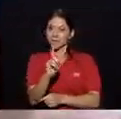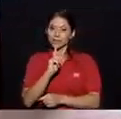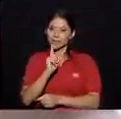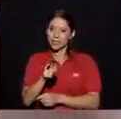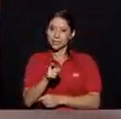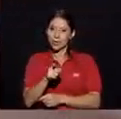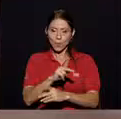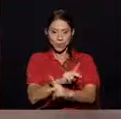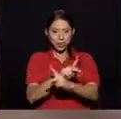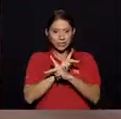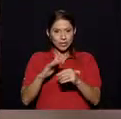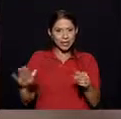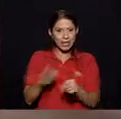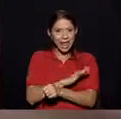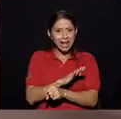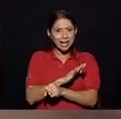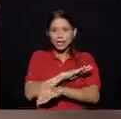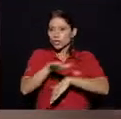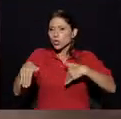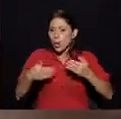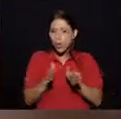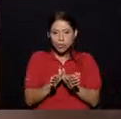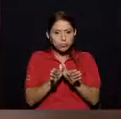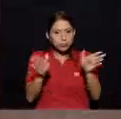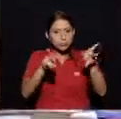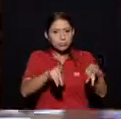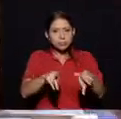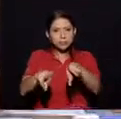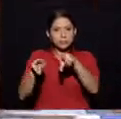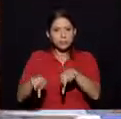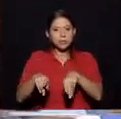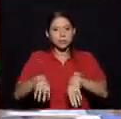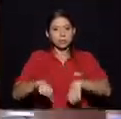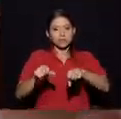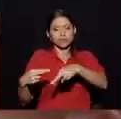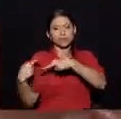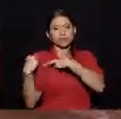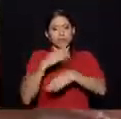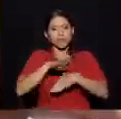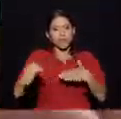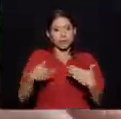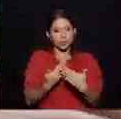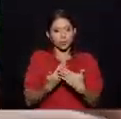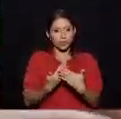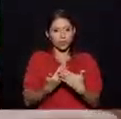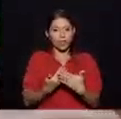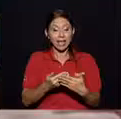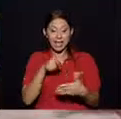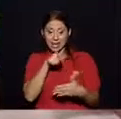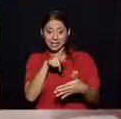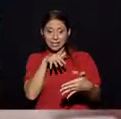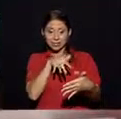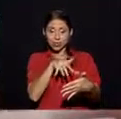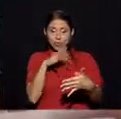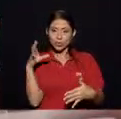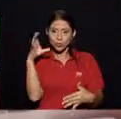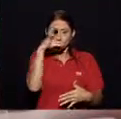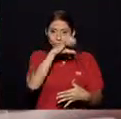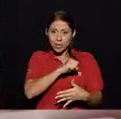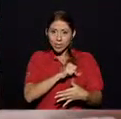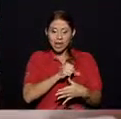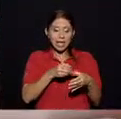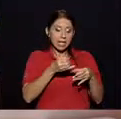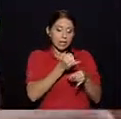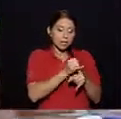la violencia no es solamente un acto, digamos, de, por ejemplo, un adulto contra un niño que le pega en la privacidad de su hogar. Es un